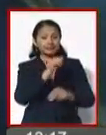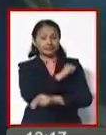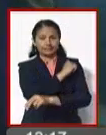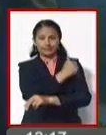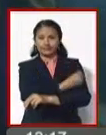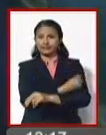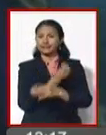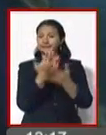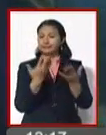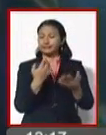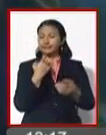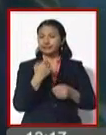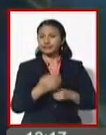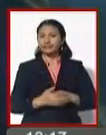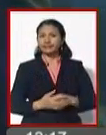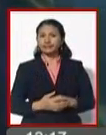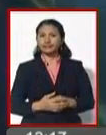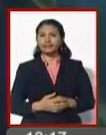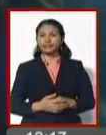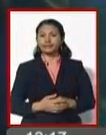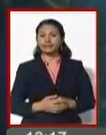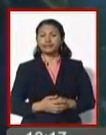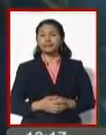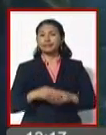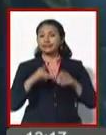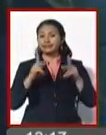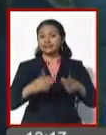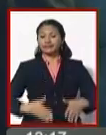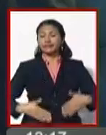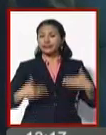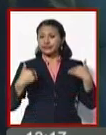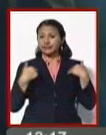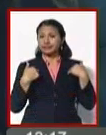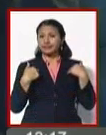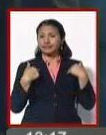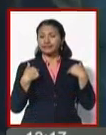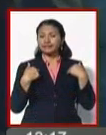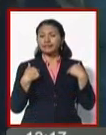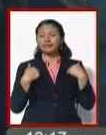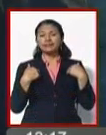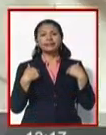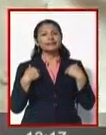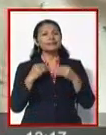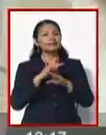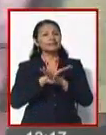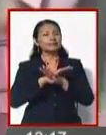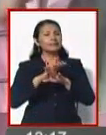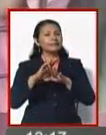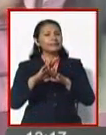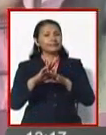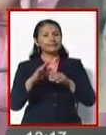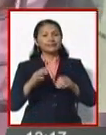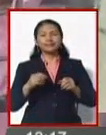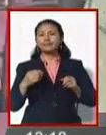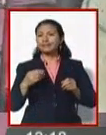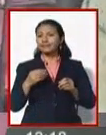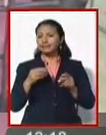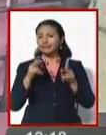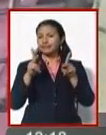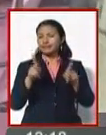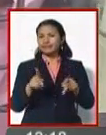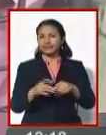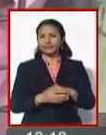que realmente los señores detenidos viven en un estado totalmente inhumano. Al poder comprobar